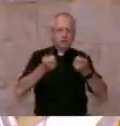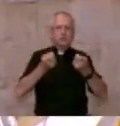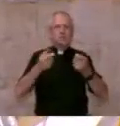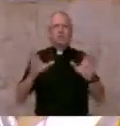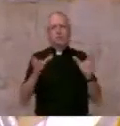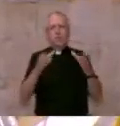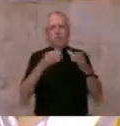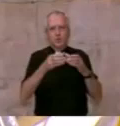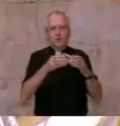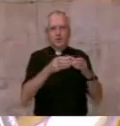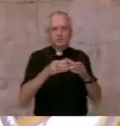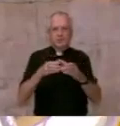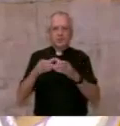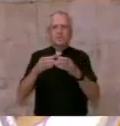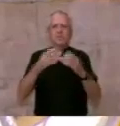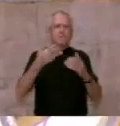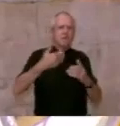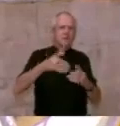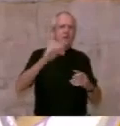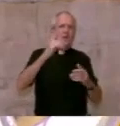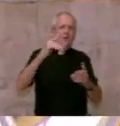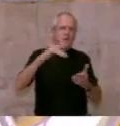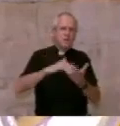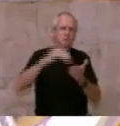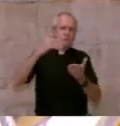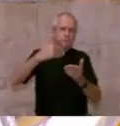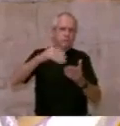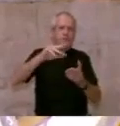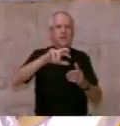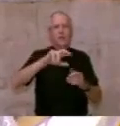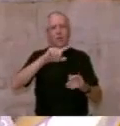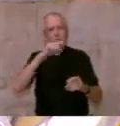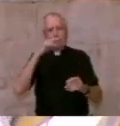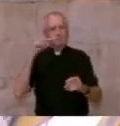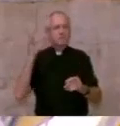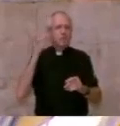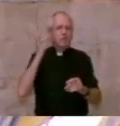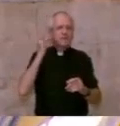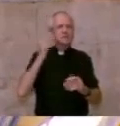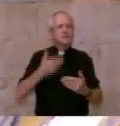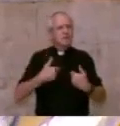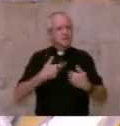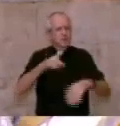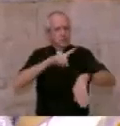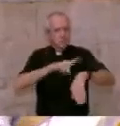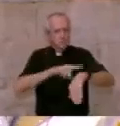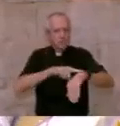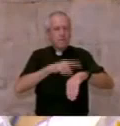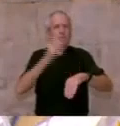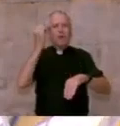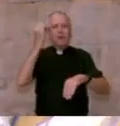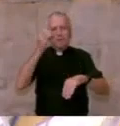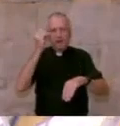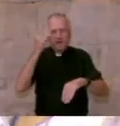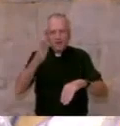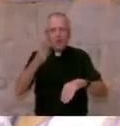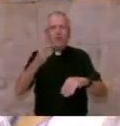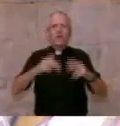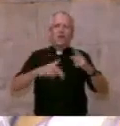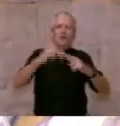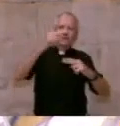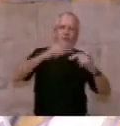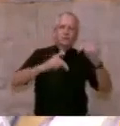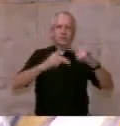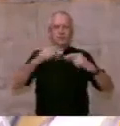comunidades. También son cientos los laicos y laicas que dedican gran parte de su tiempo a la evangelización y la